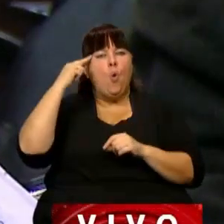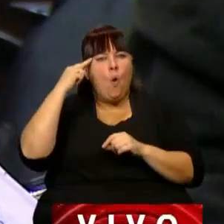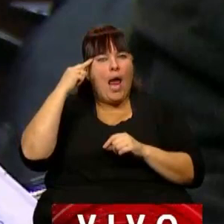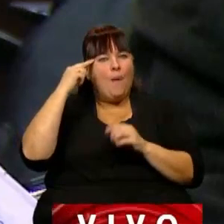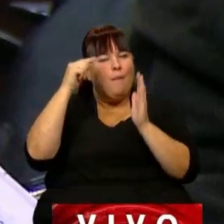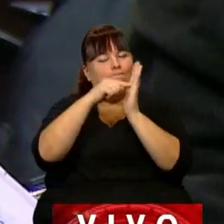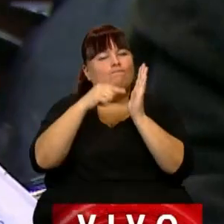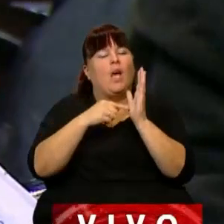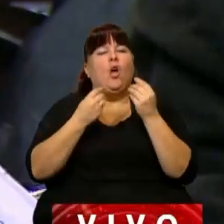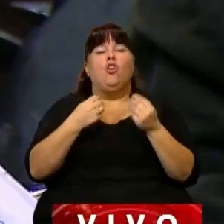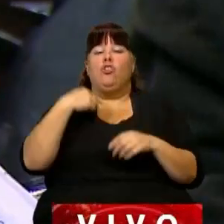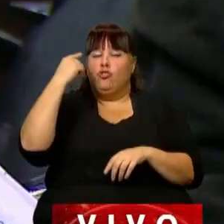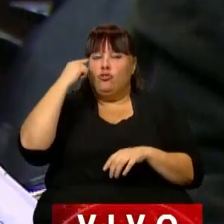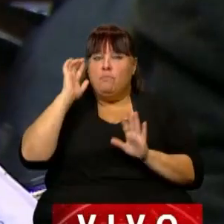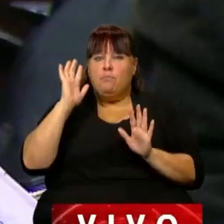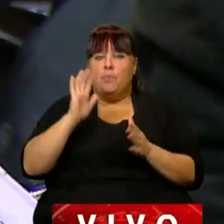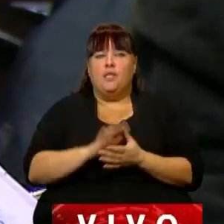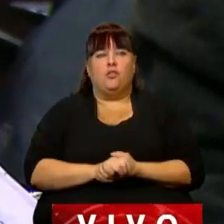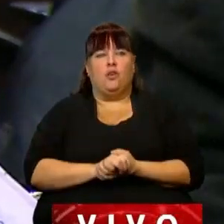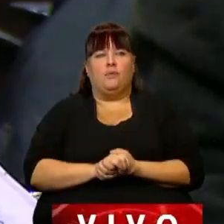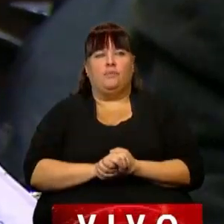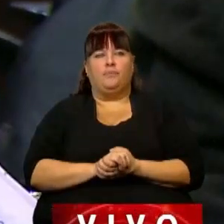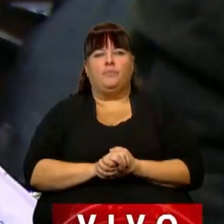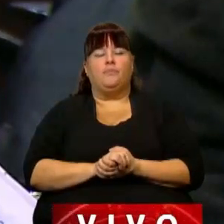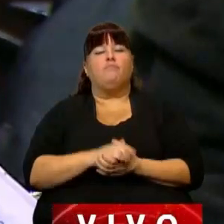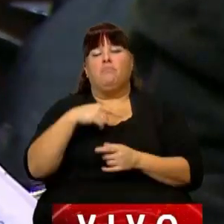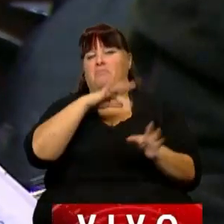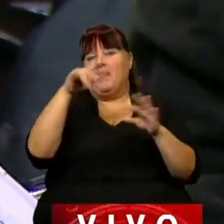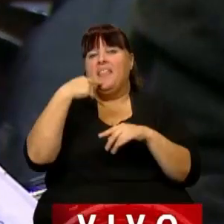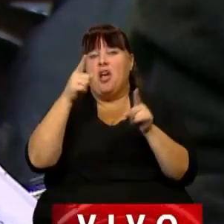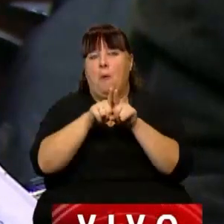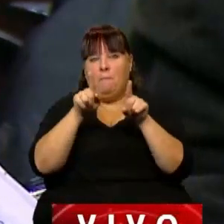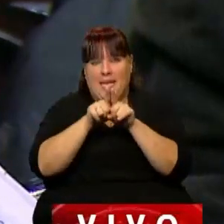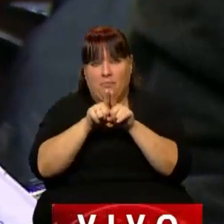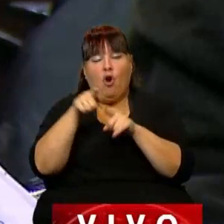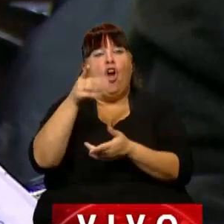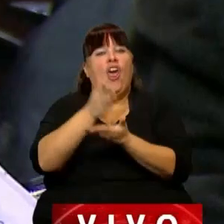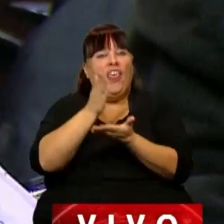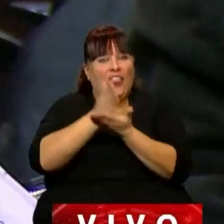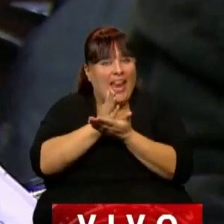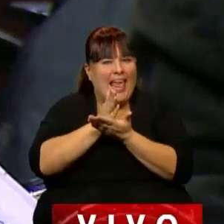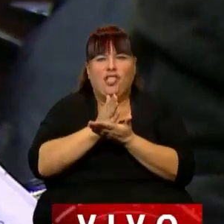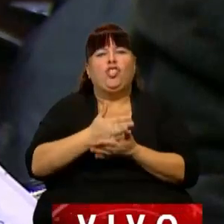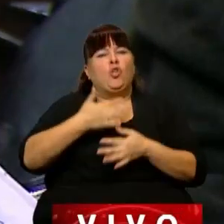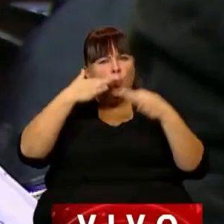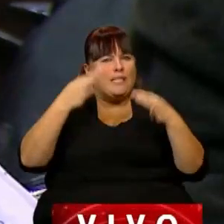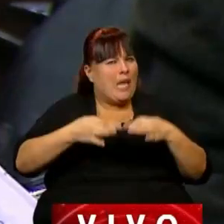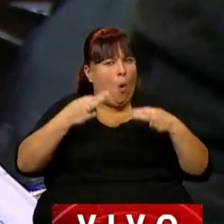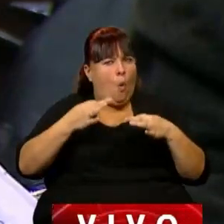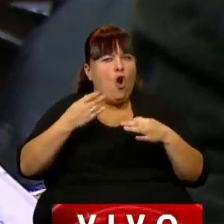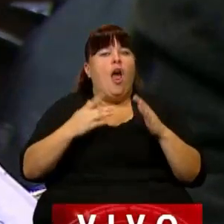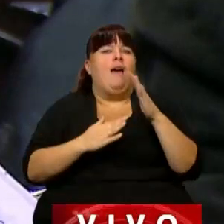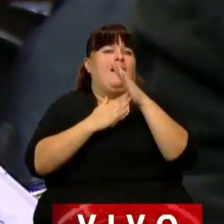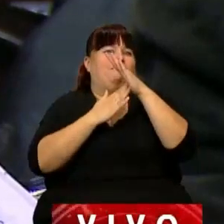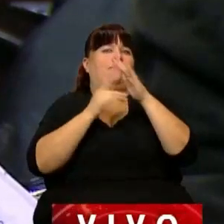9, porque yo creo que, como aquí se dijo, estos derechos están garantizados en los